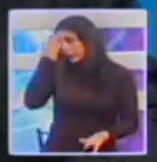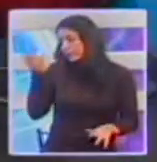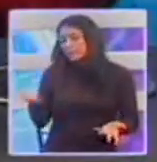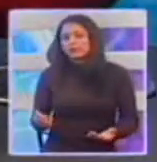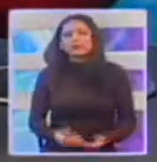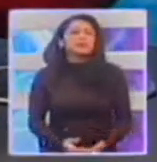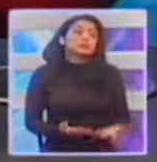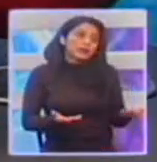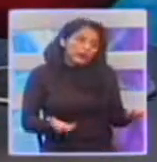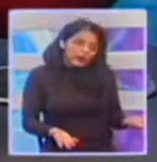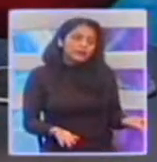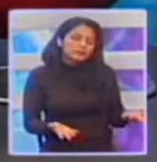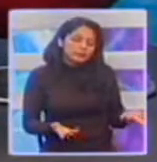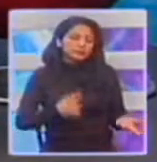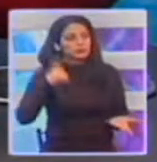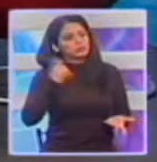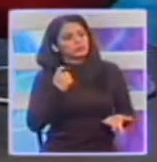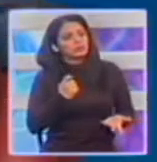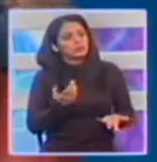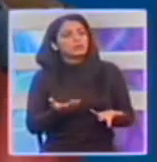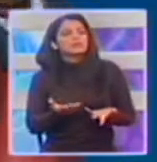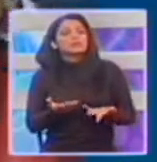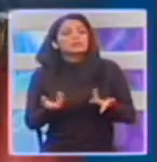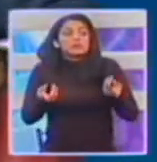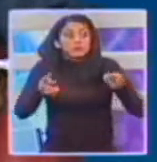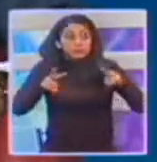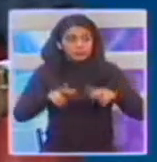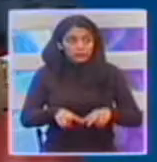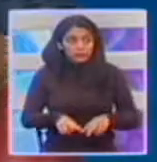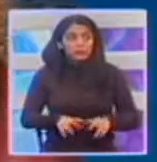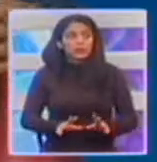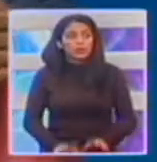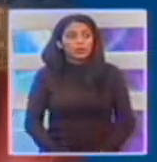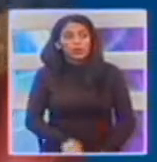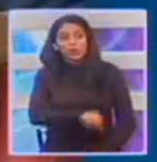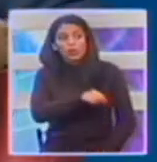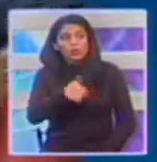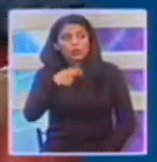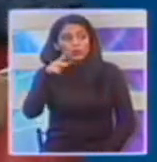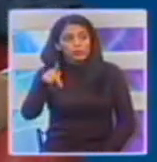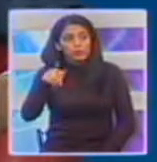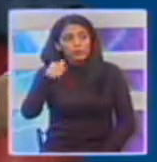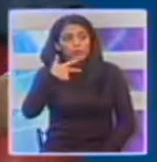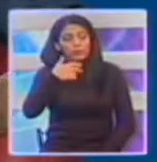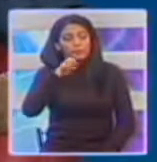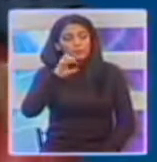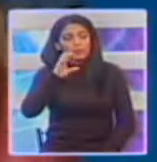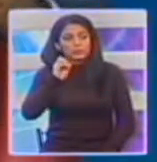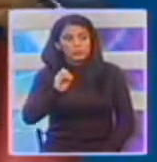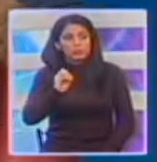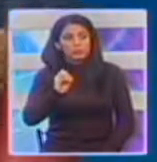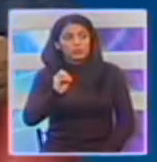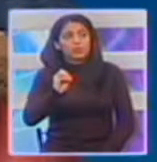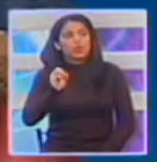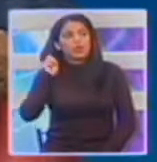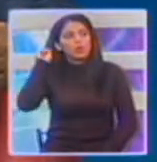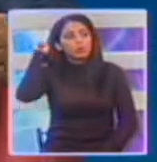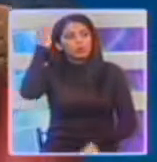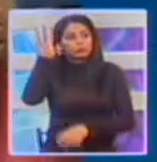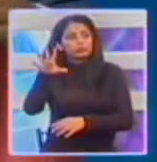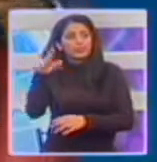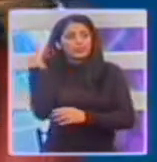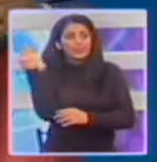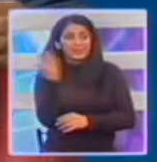pudo haber dado por supuesto y esto va por otro tema que el asambleísta pacheco lo ha hecho en los medios comunicación ha manifestado y que